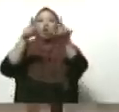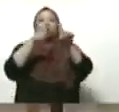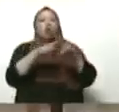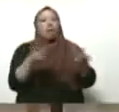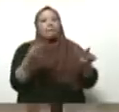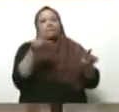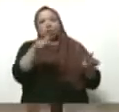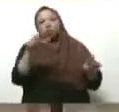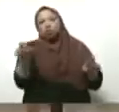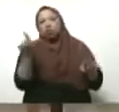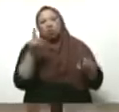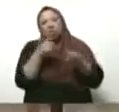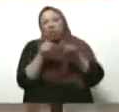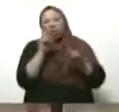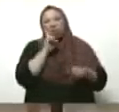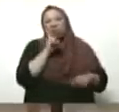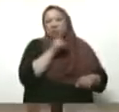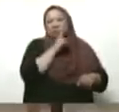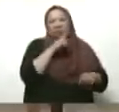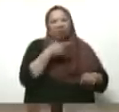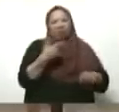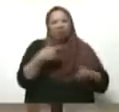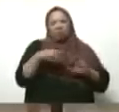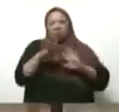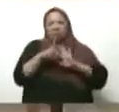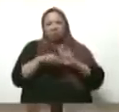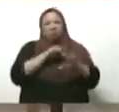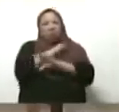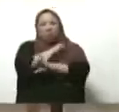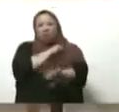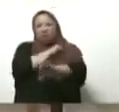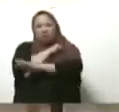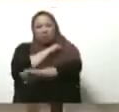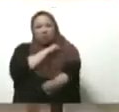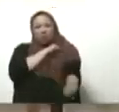son vulgares criminales y delincuentes